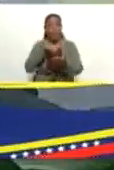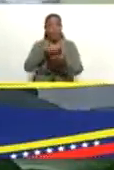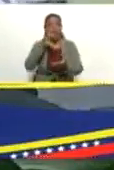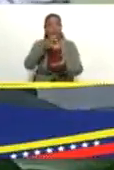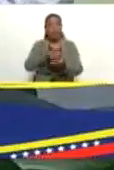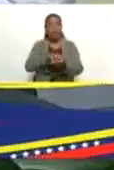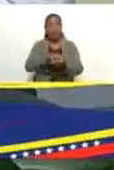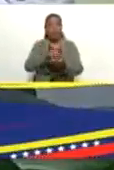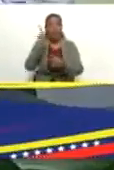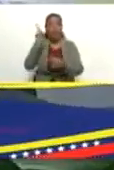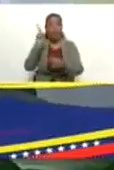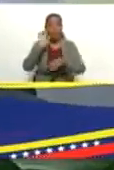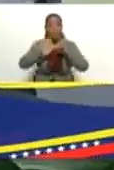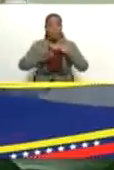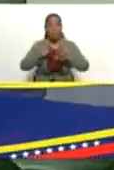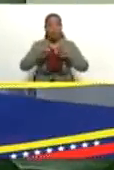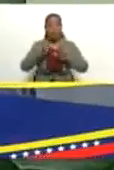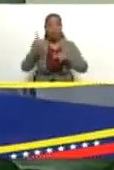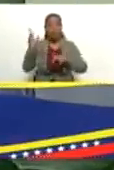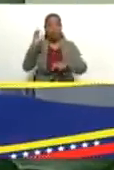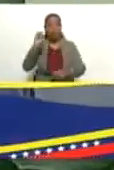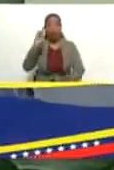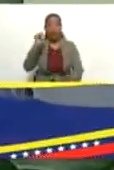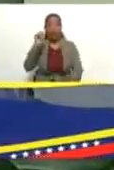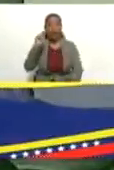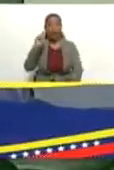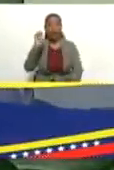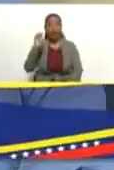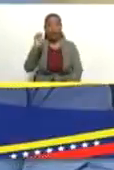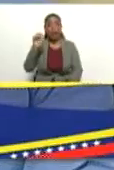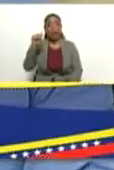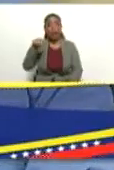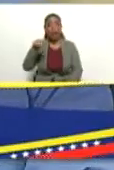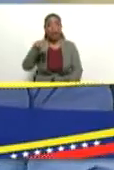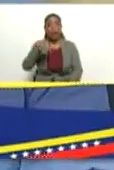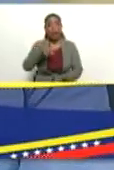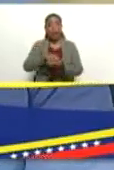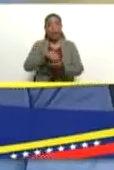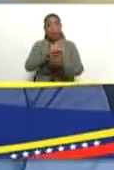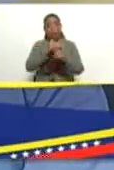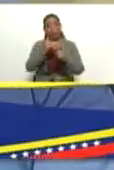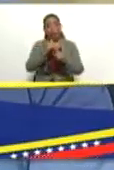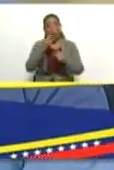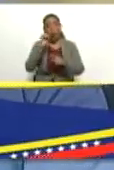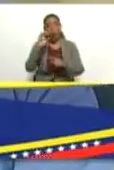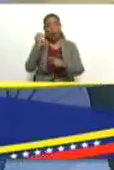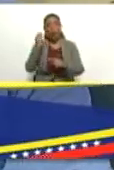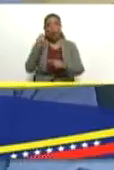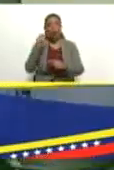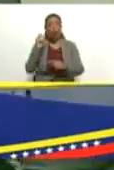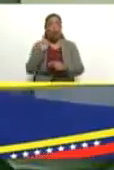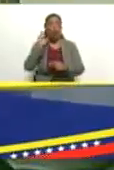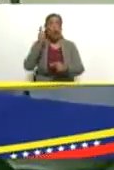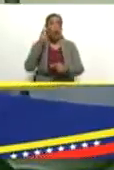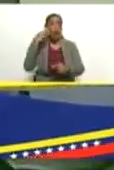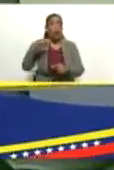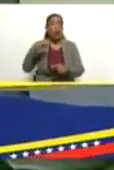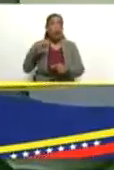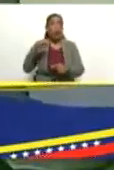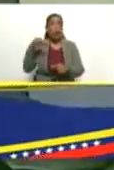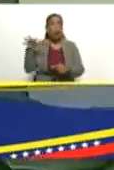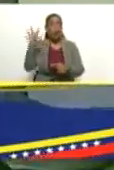en Barlovento, es oriente. ¿Ah? Es estado semioriental, Guarenas, Guatire, Araira. Es